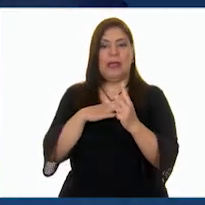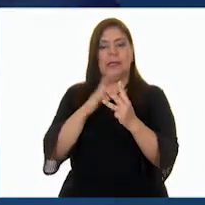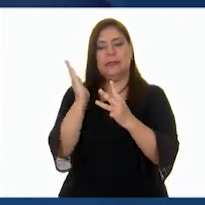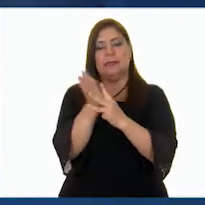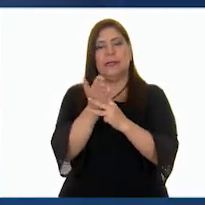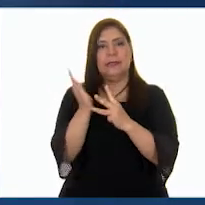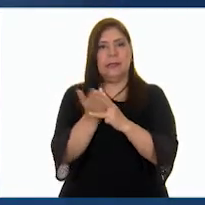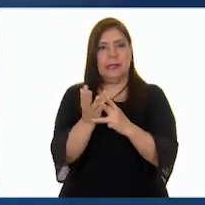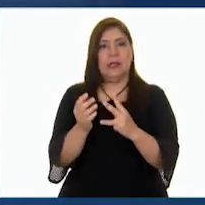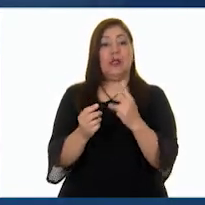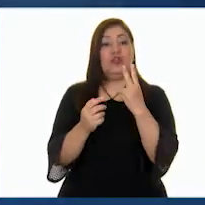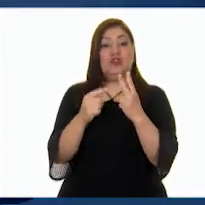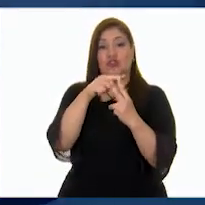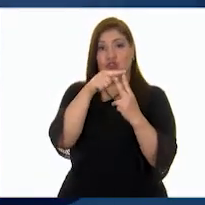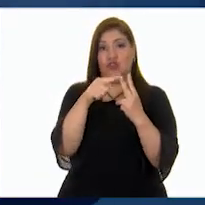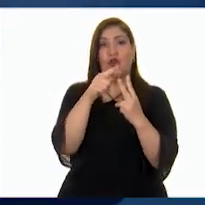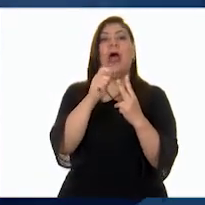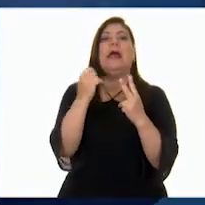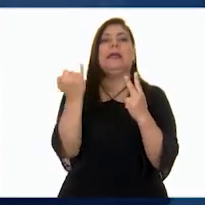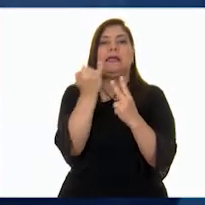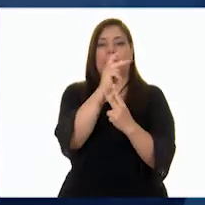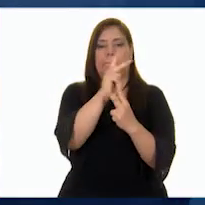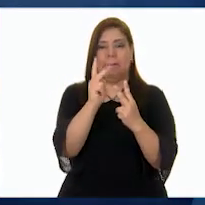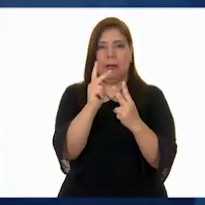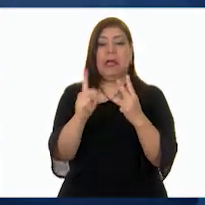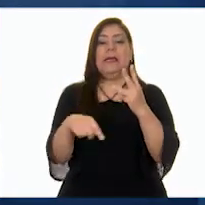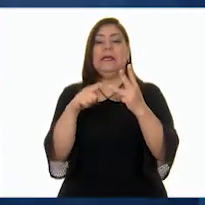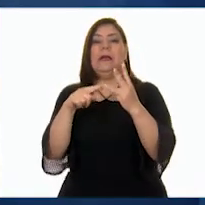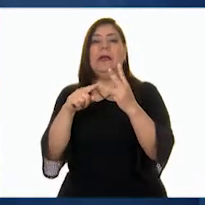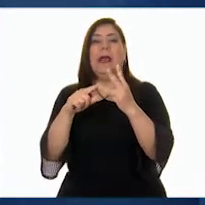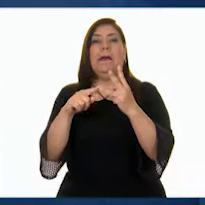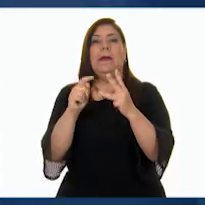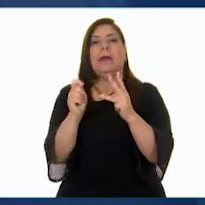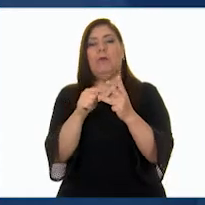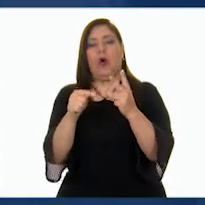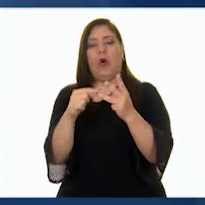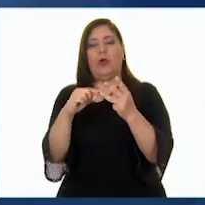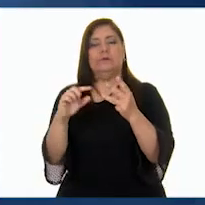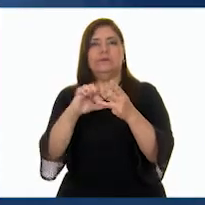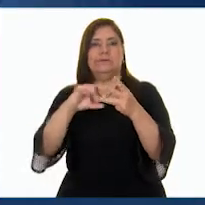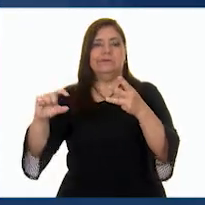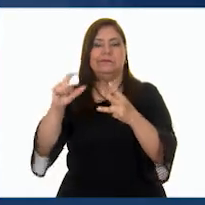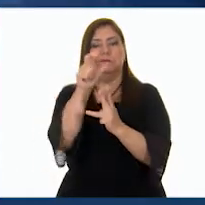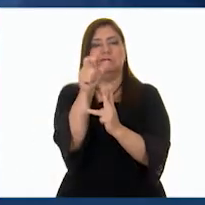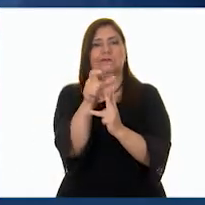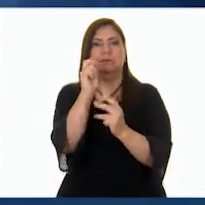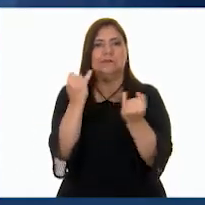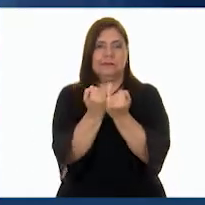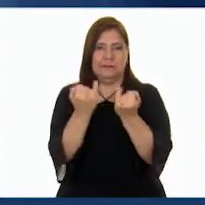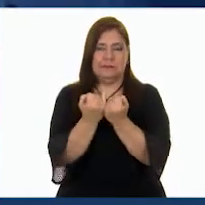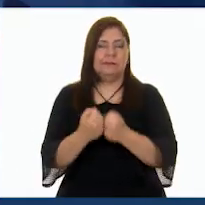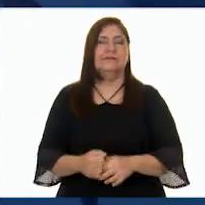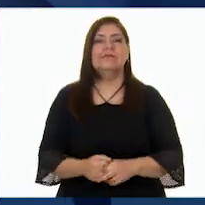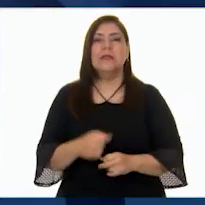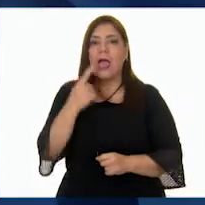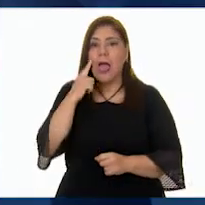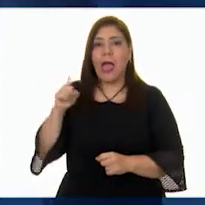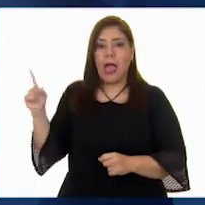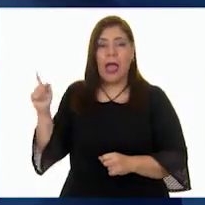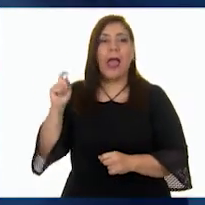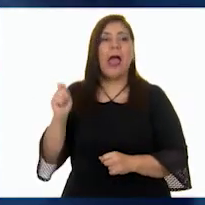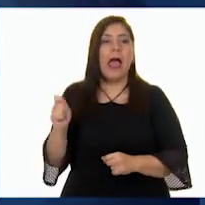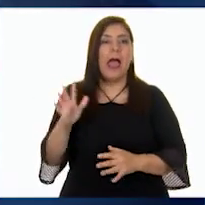Las dos primeras son iguales a la tercera parte. Ah, ya entiendo. Entonces tu recorrido de la pista